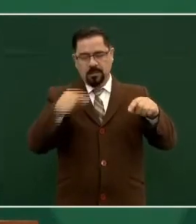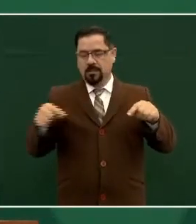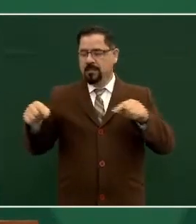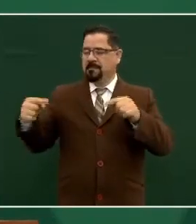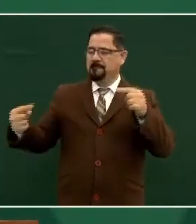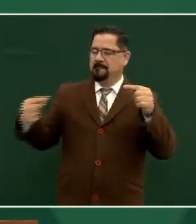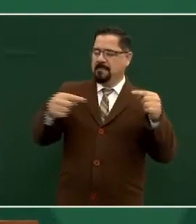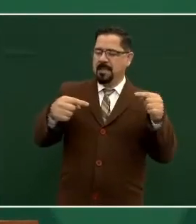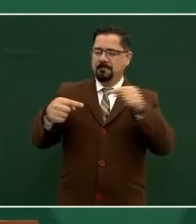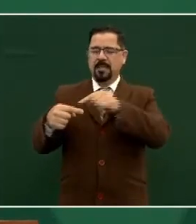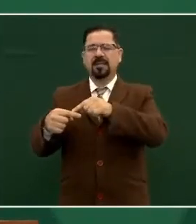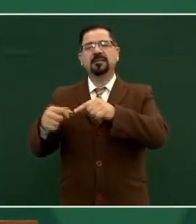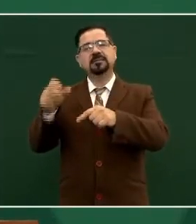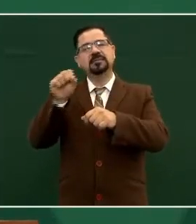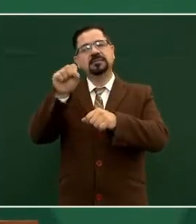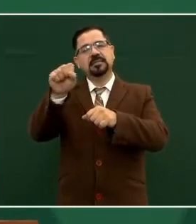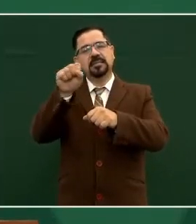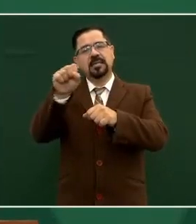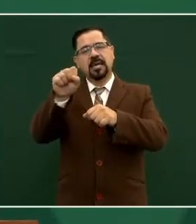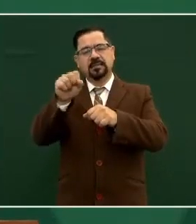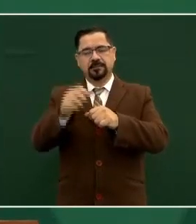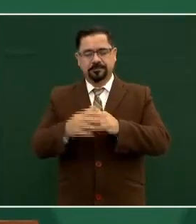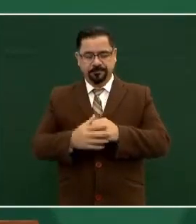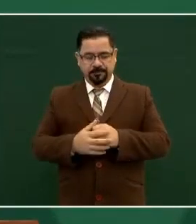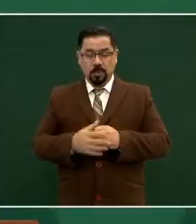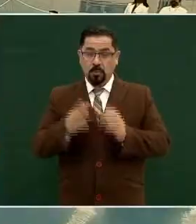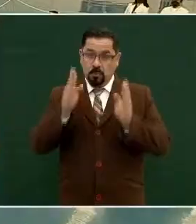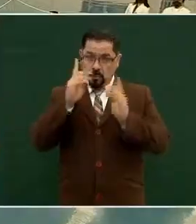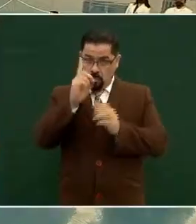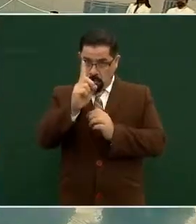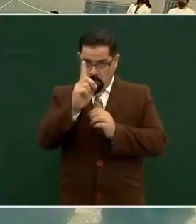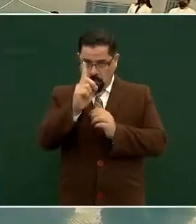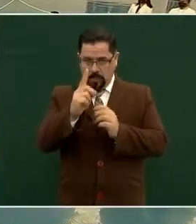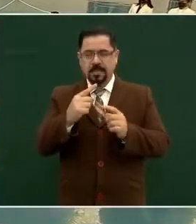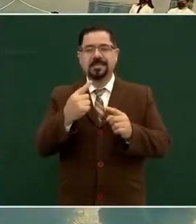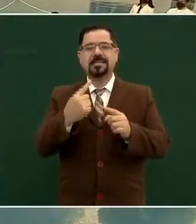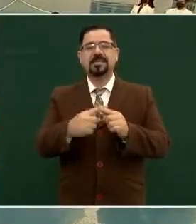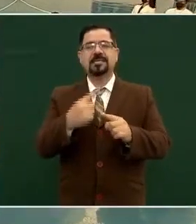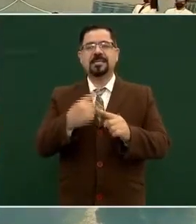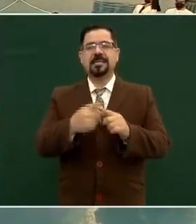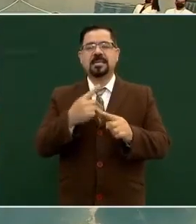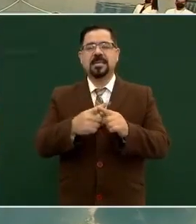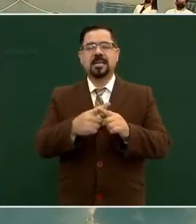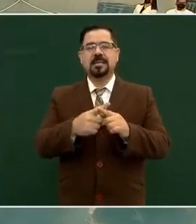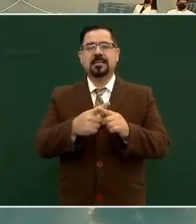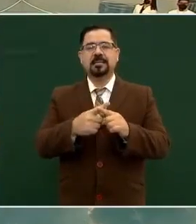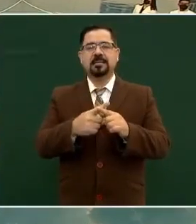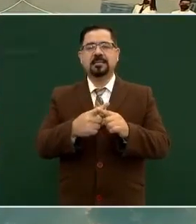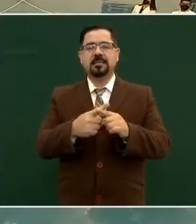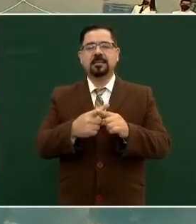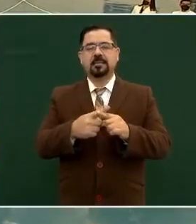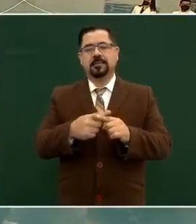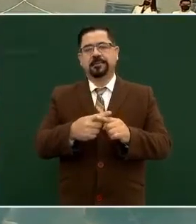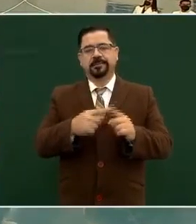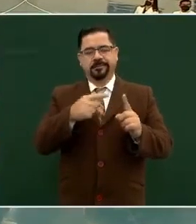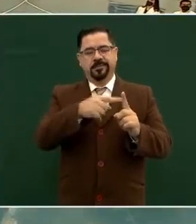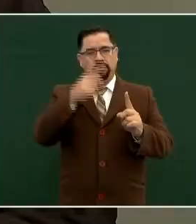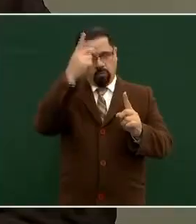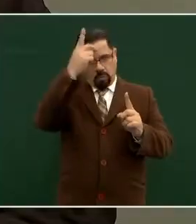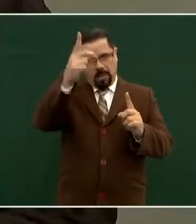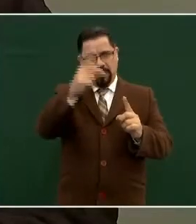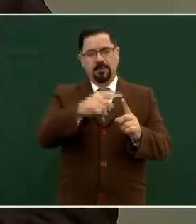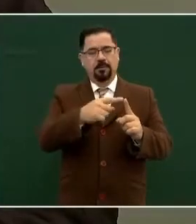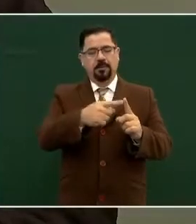sindicato, y en particular es Germán Larrea, que es